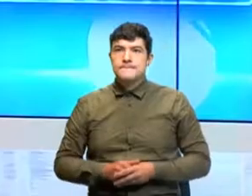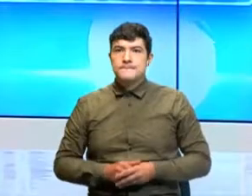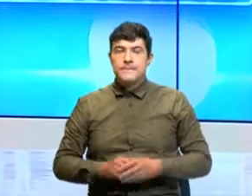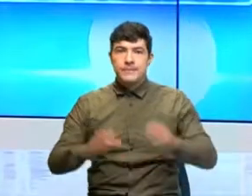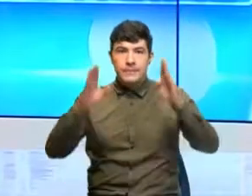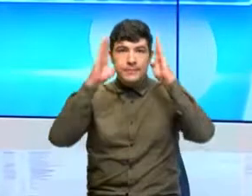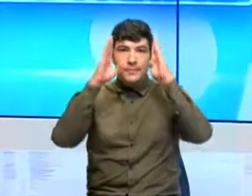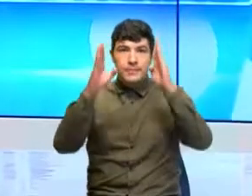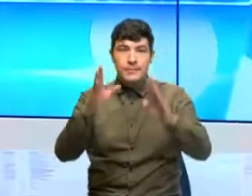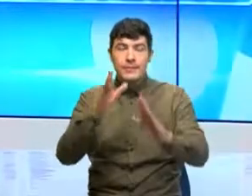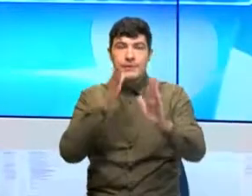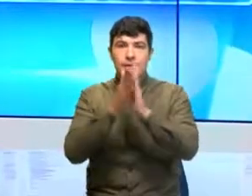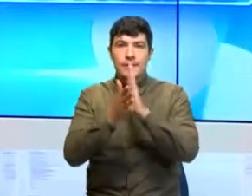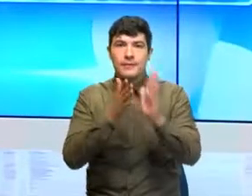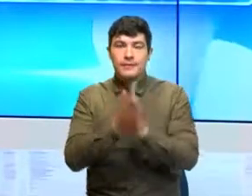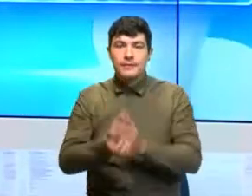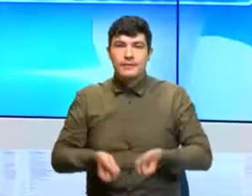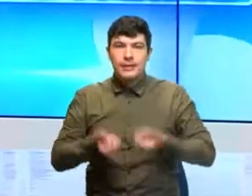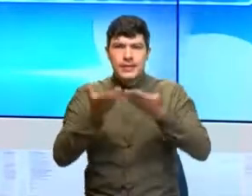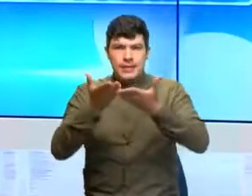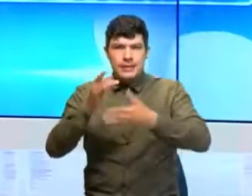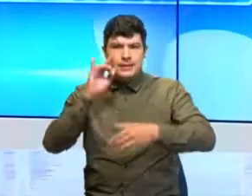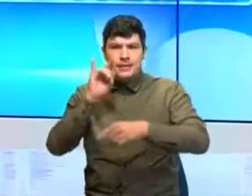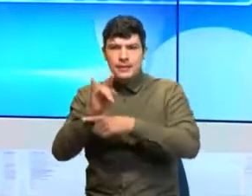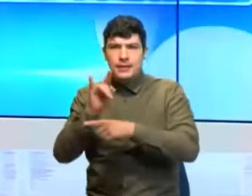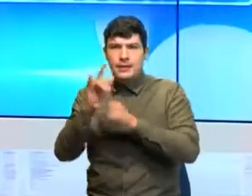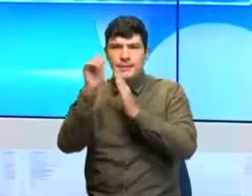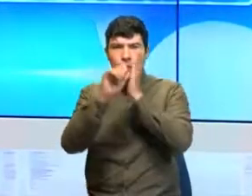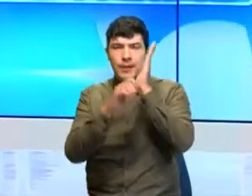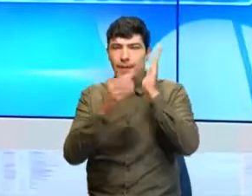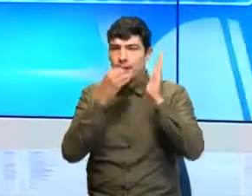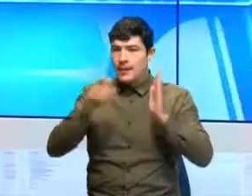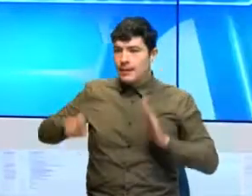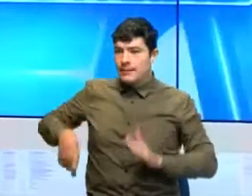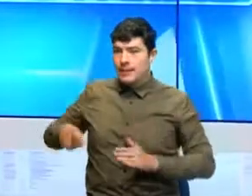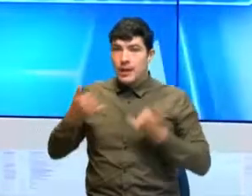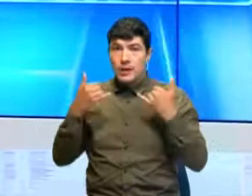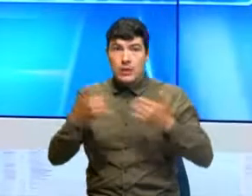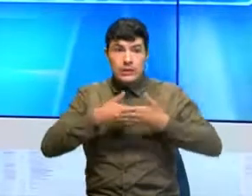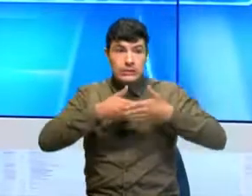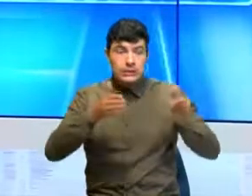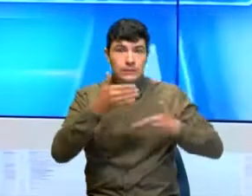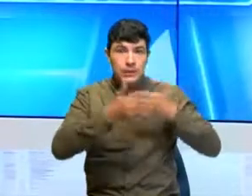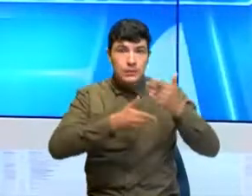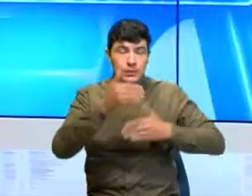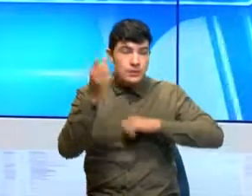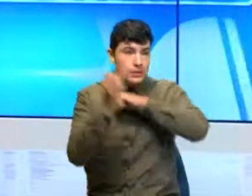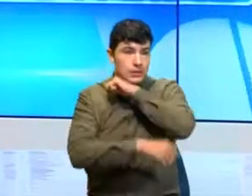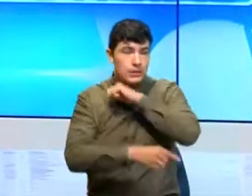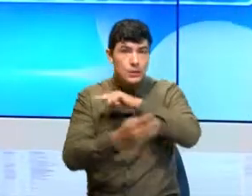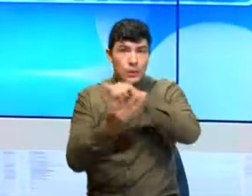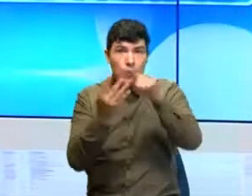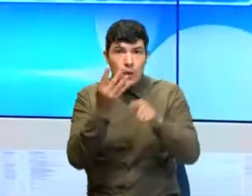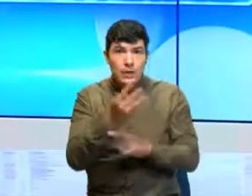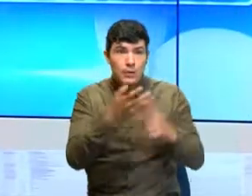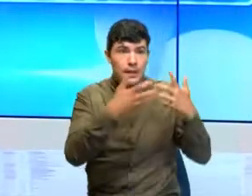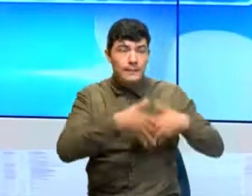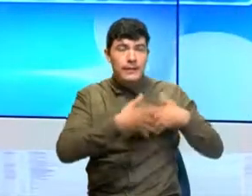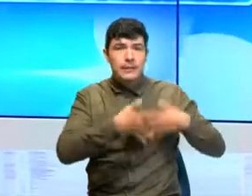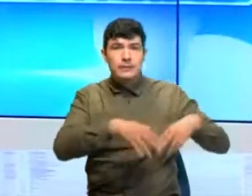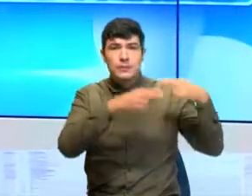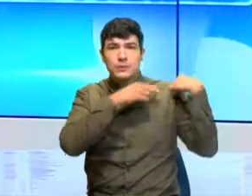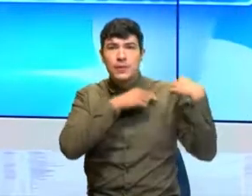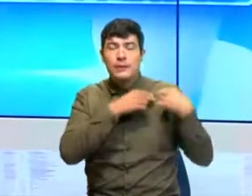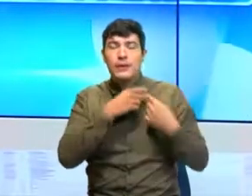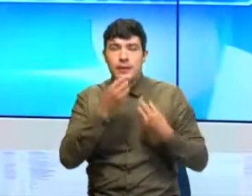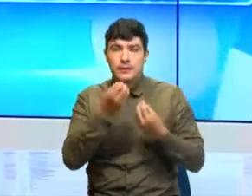la atención que un informe entregado por la auditoría del padre permitió la apertura de un proceso sancionatorio contra los cuatro operadores del programa de